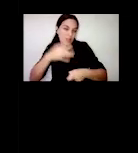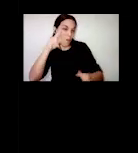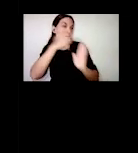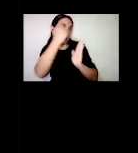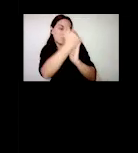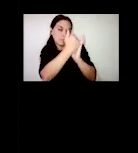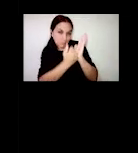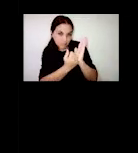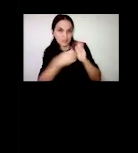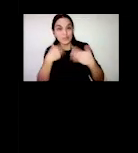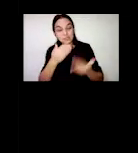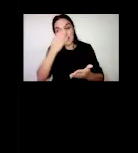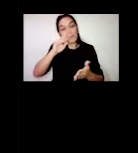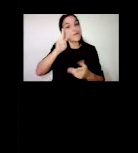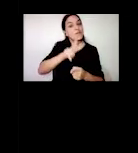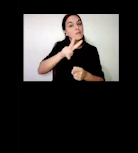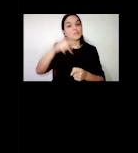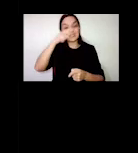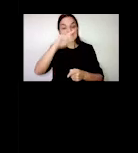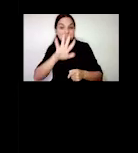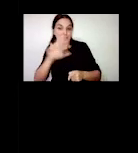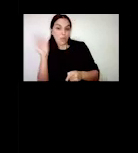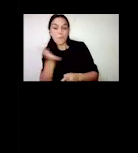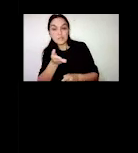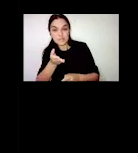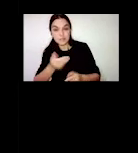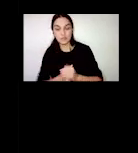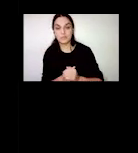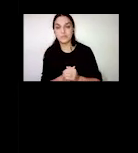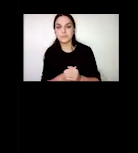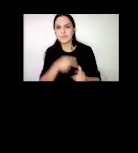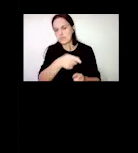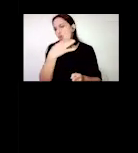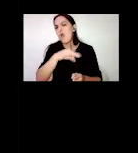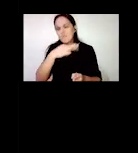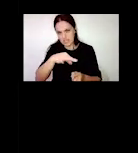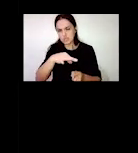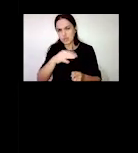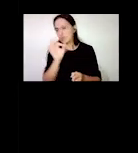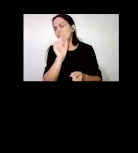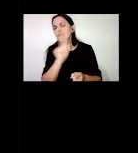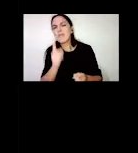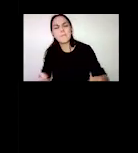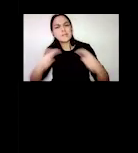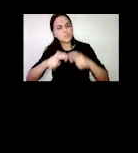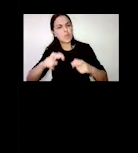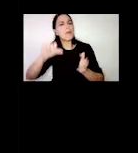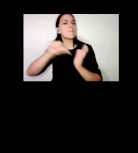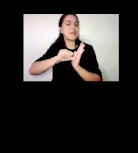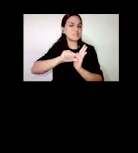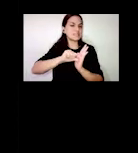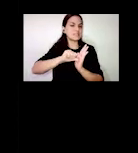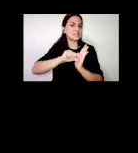ahí va a entrar a jugar ese 75%. Si el 75% son obligaciones, son inversiones del país que por lo general en